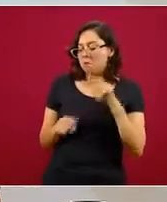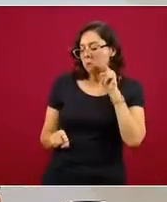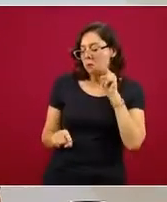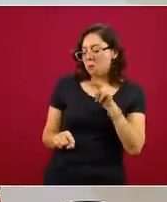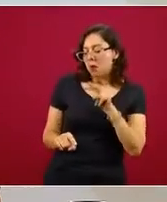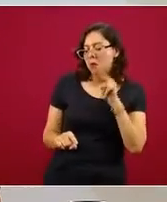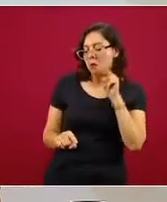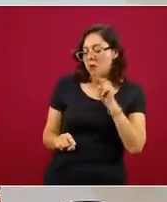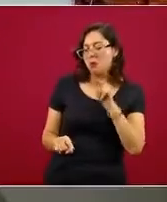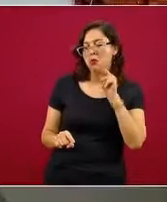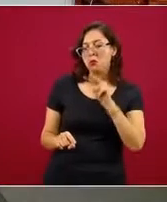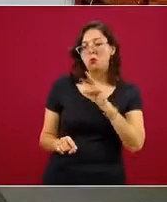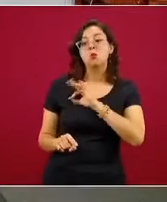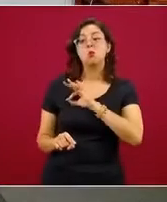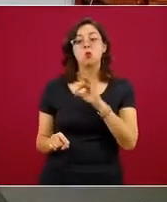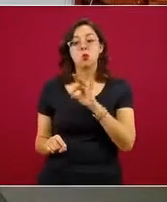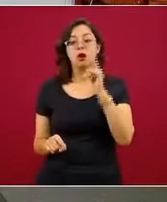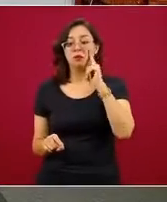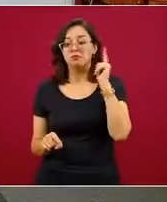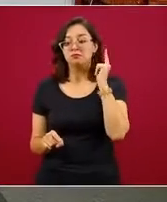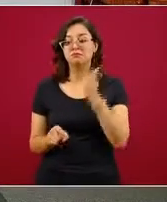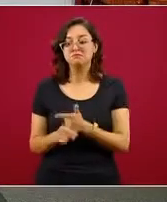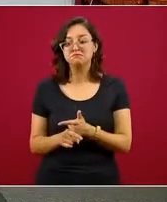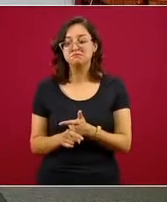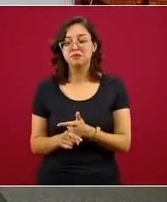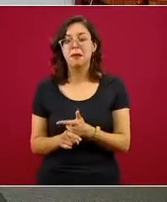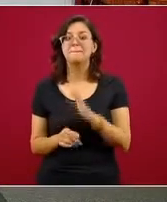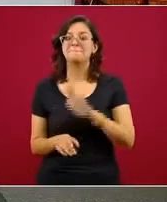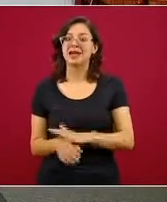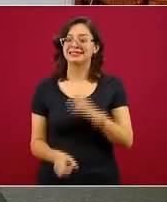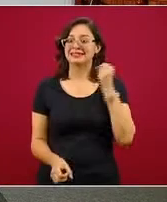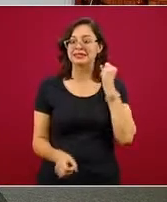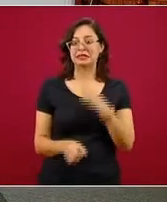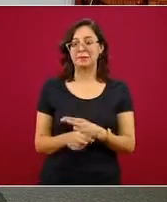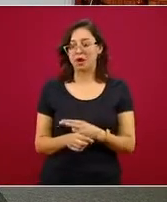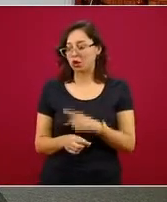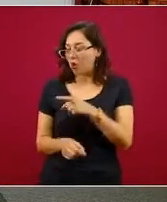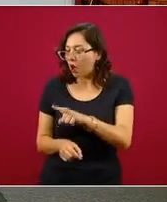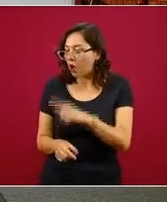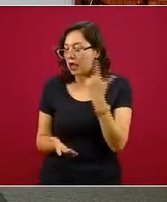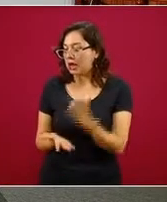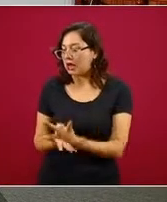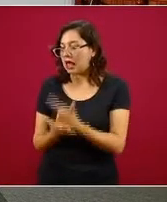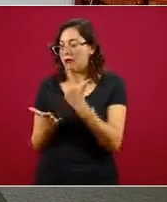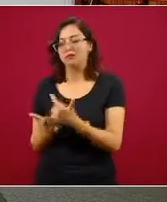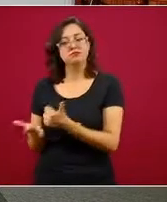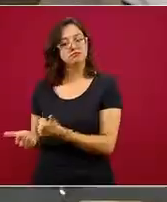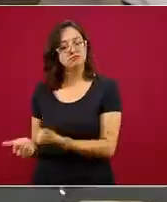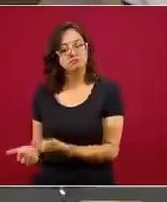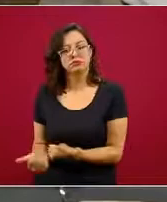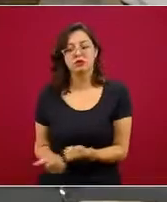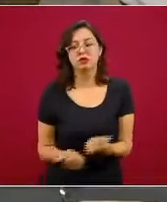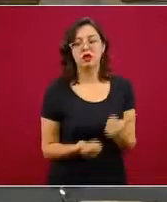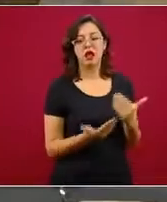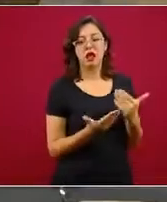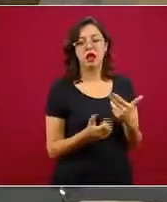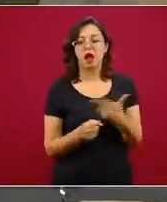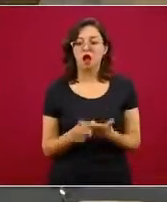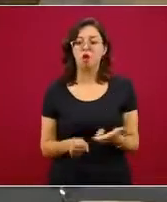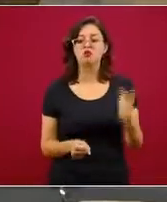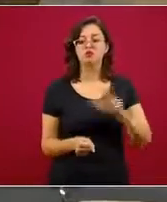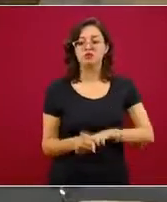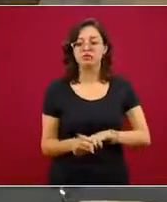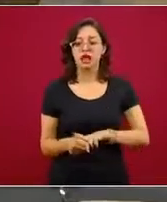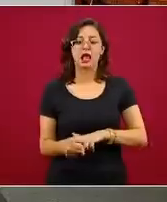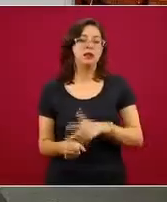oxigenación, podría tener la oportunidad de más tempranamente transferir a las personas por su propia voluntad y con el apoyo familiar